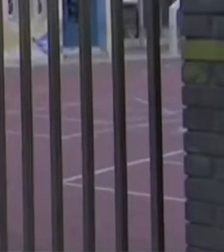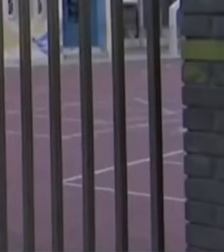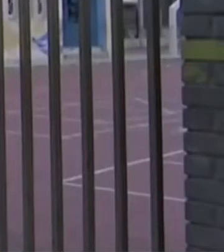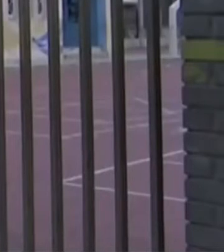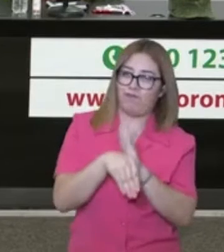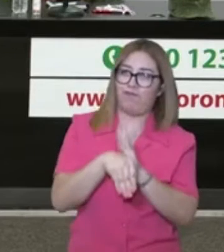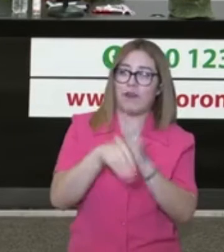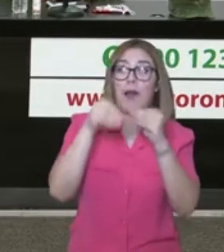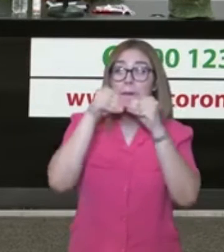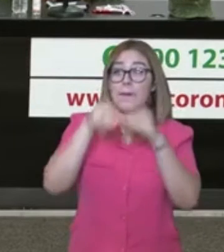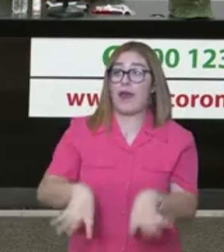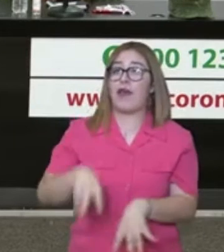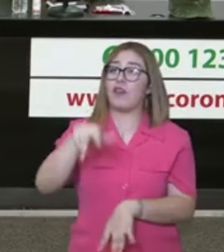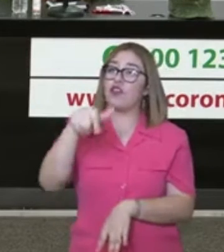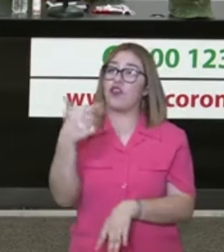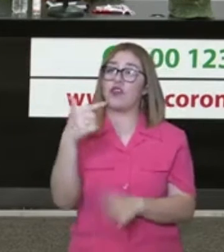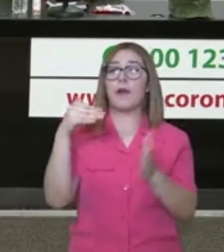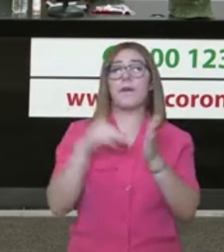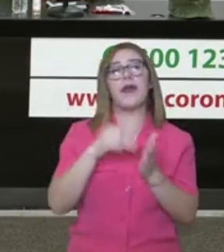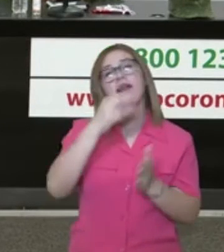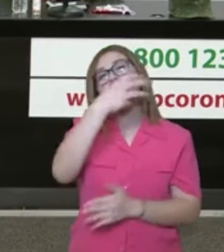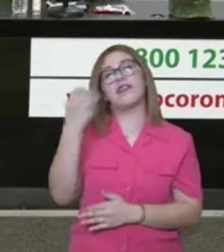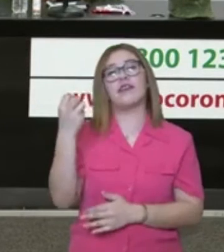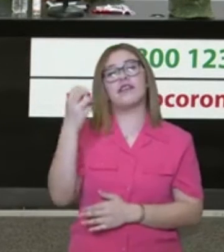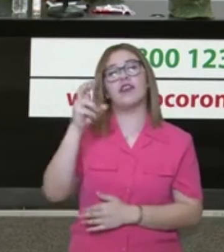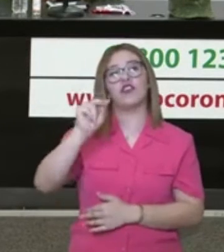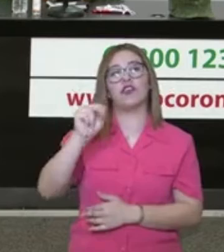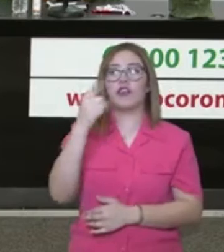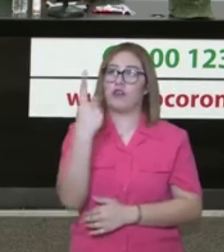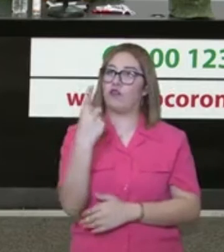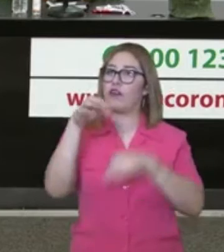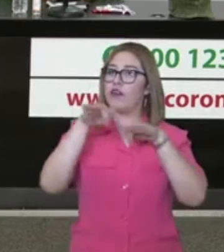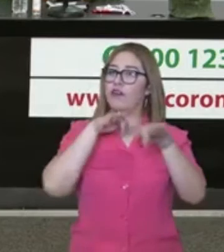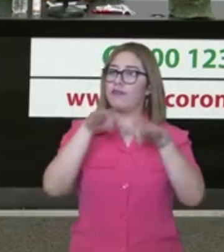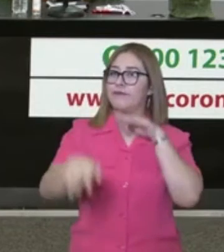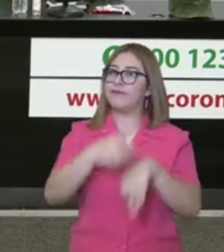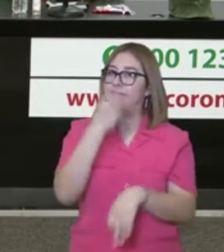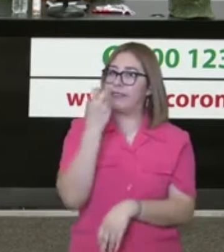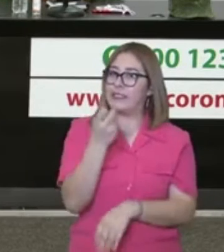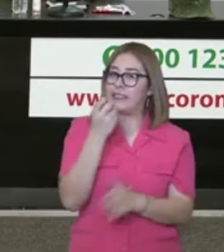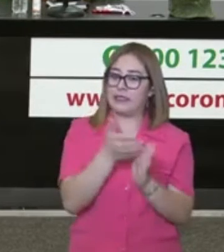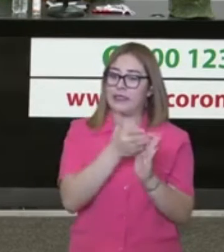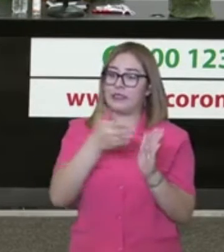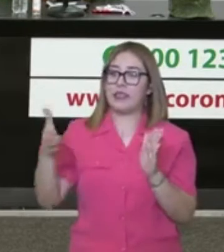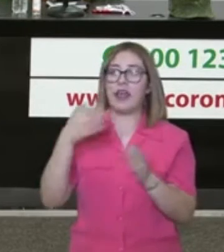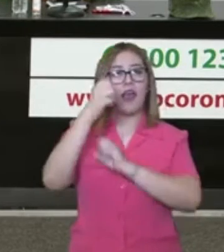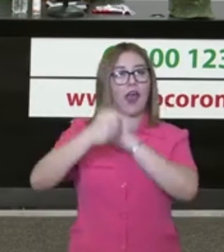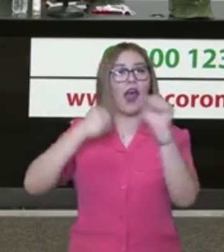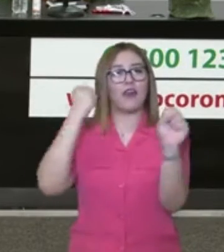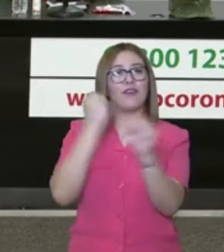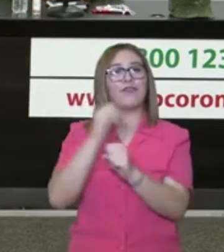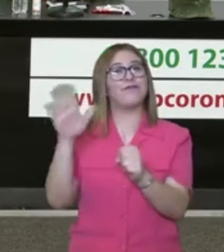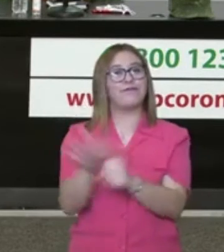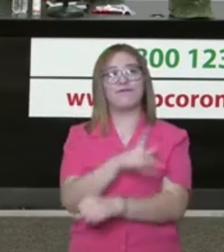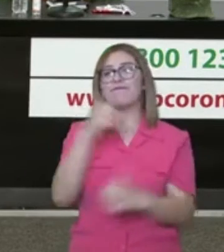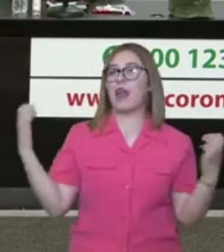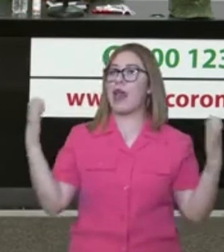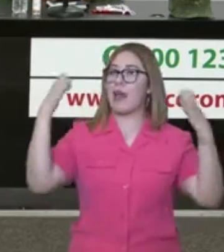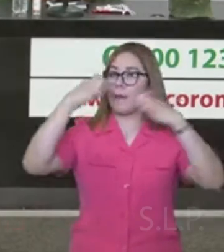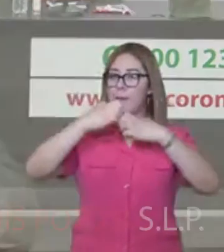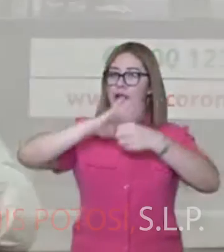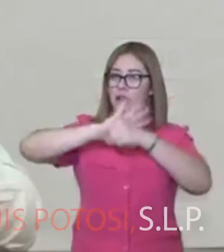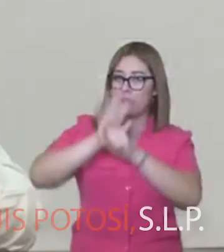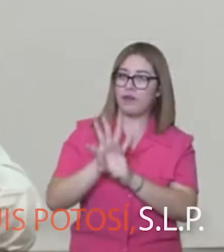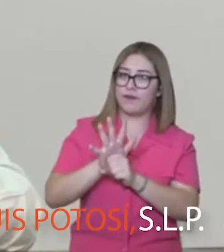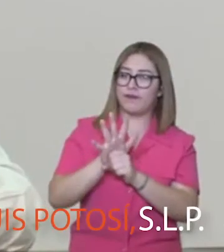para la reapertura de las actividades económicas, educativas y sociales, el 18 de mayo se reiniciará la actividad